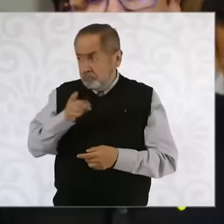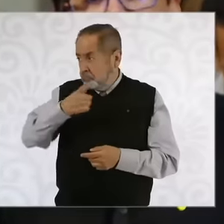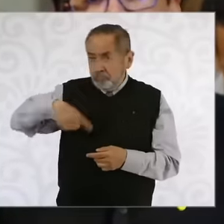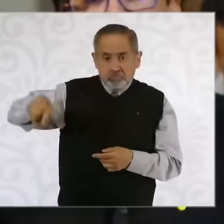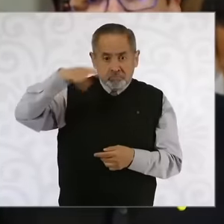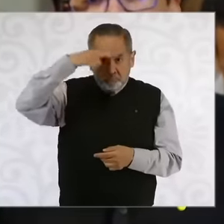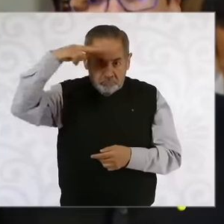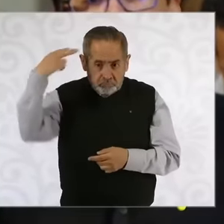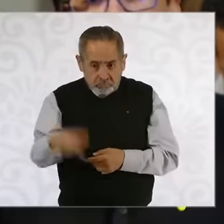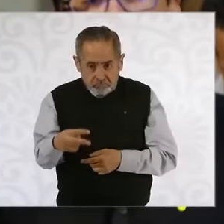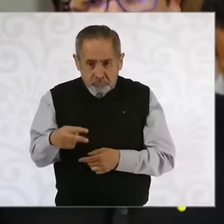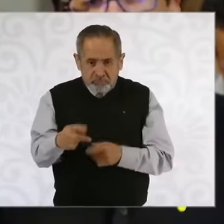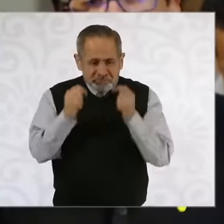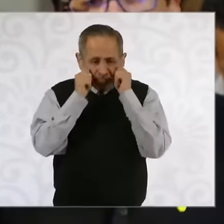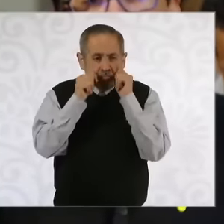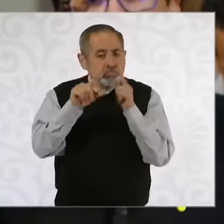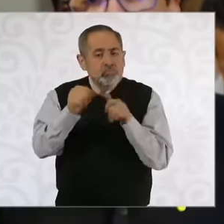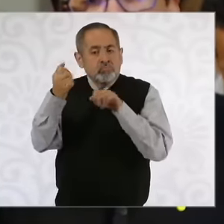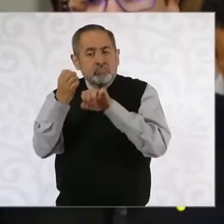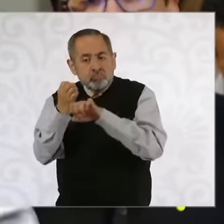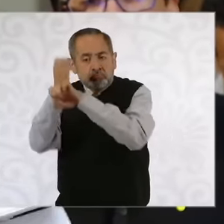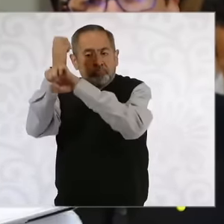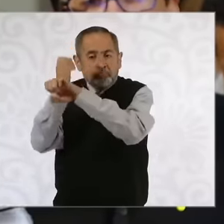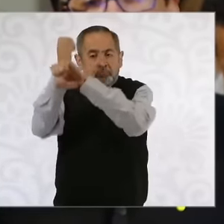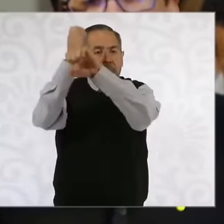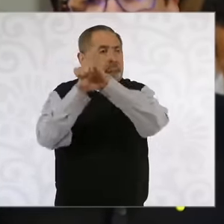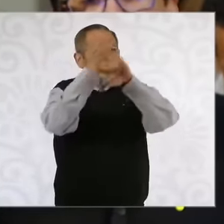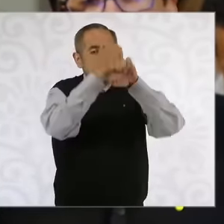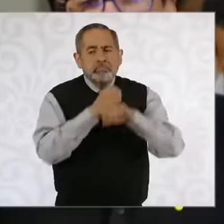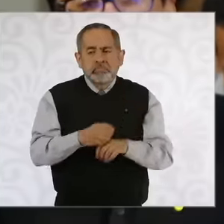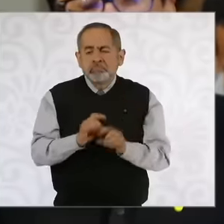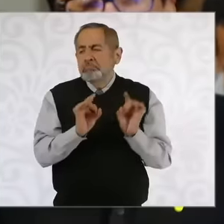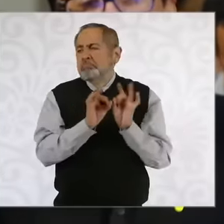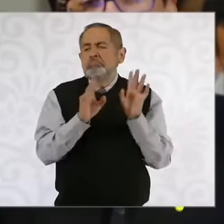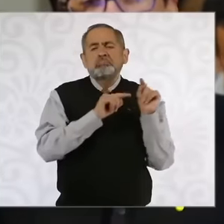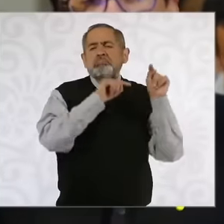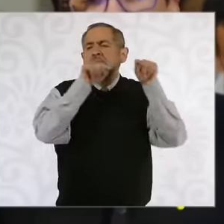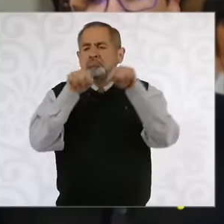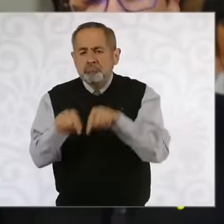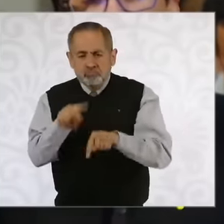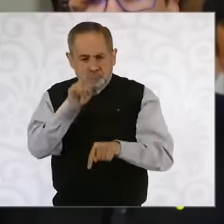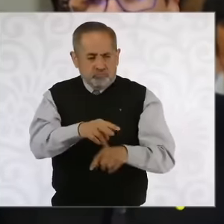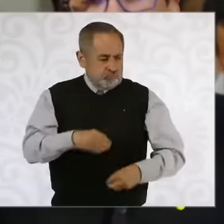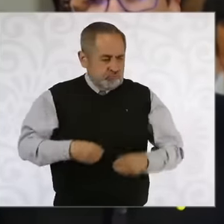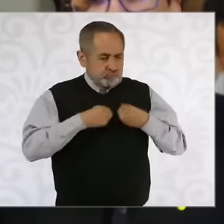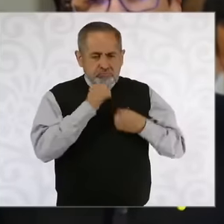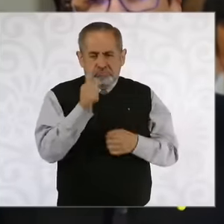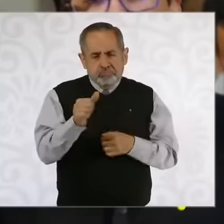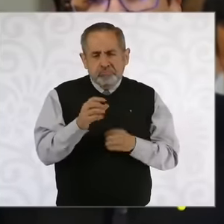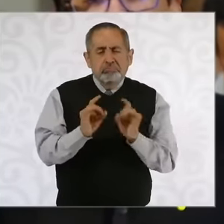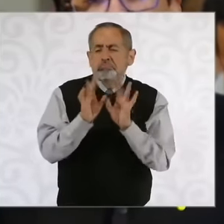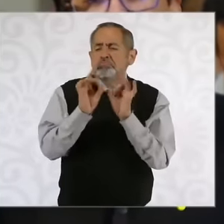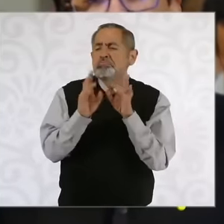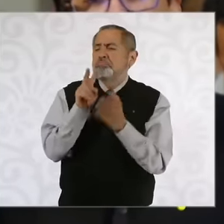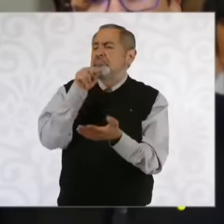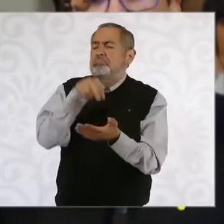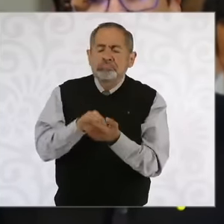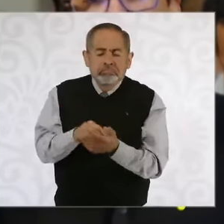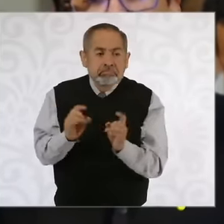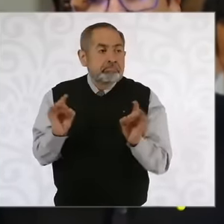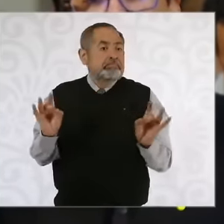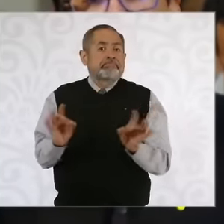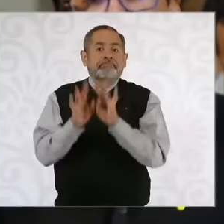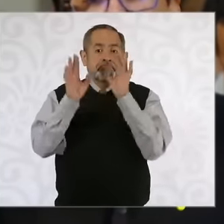mexicanos, aunque sean de otros estados y que se encuentren no en el lugar de donde habitan o donde radican, pueden